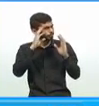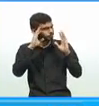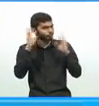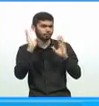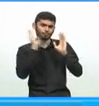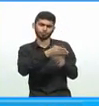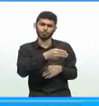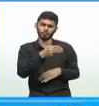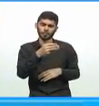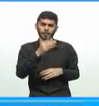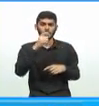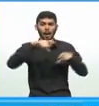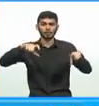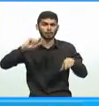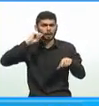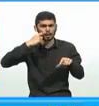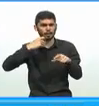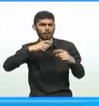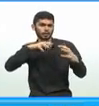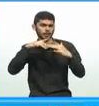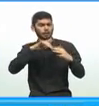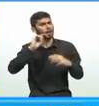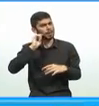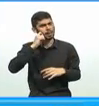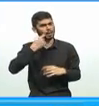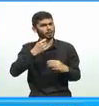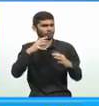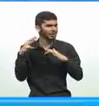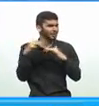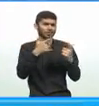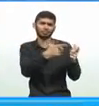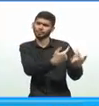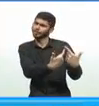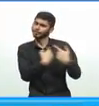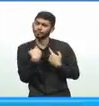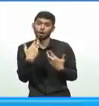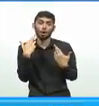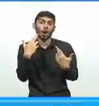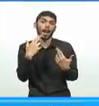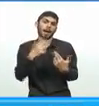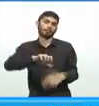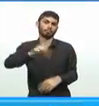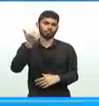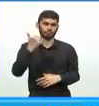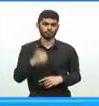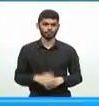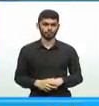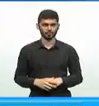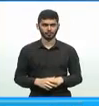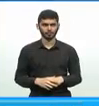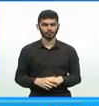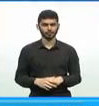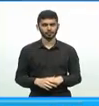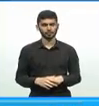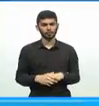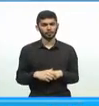eh practico un bu fútbol Así que va a ser un como dije recién un lindo partido de vuelta con Ojalá que nos lgos punto nosotros el delantero eh vive